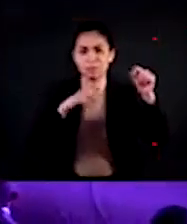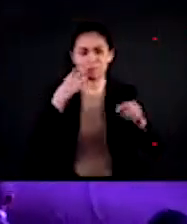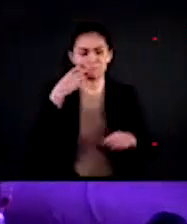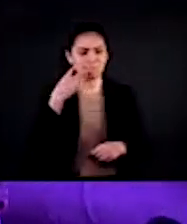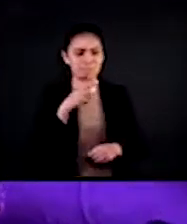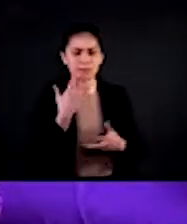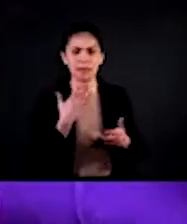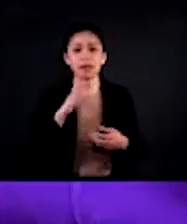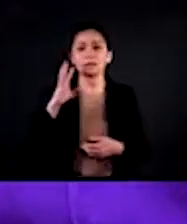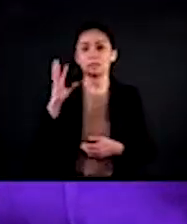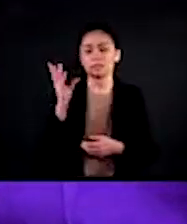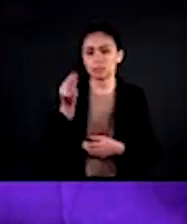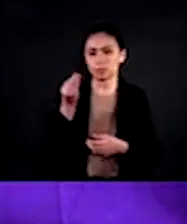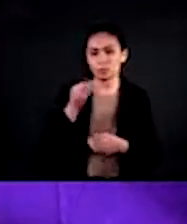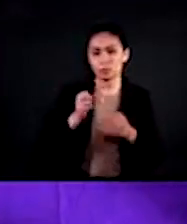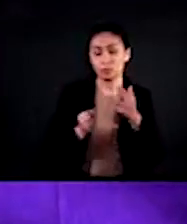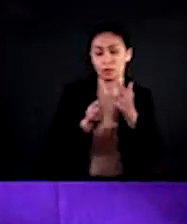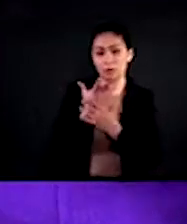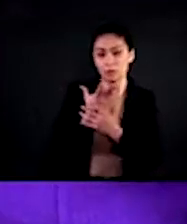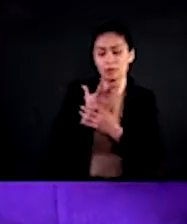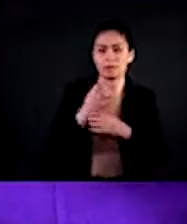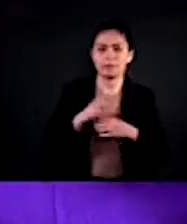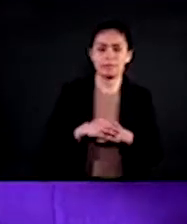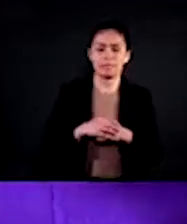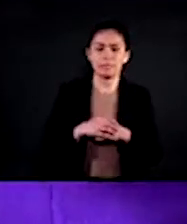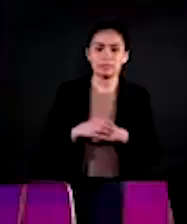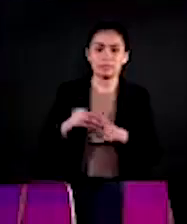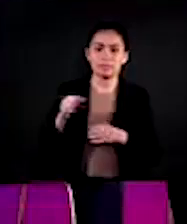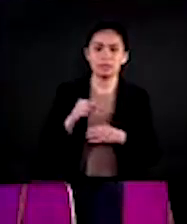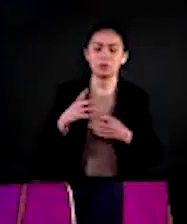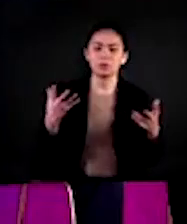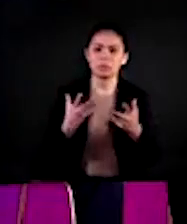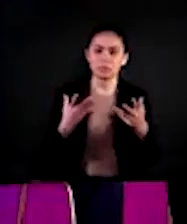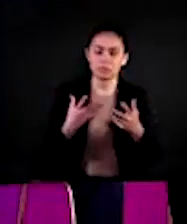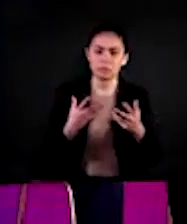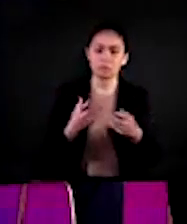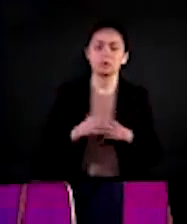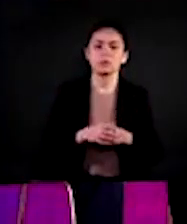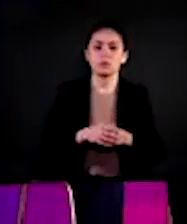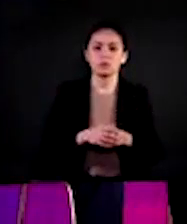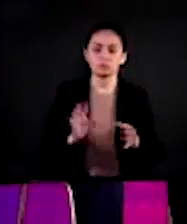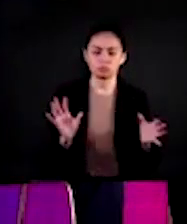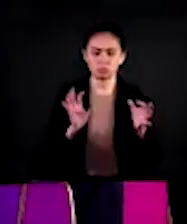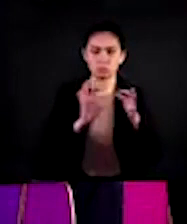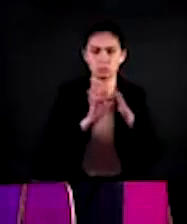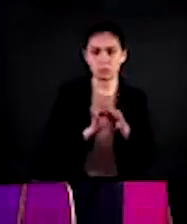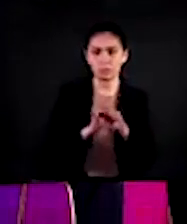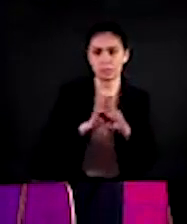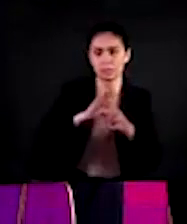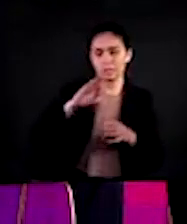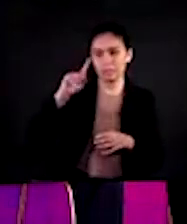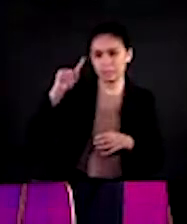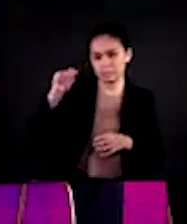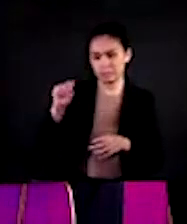e innovación, en la cual llevaremos a cabo de manera coordinada con el Tribunal Superior de Justicia del Estado de Chihuahua para